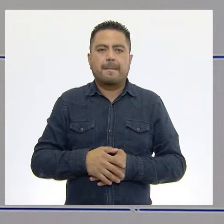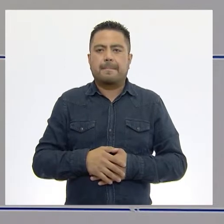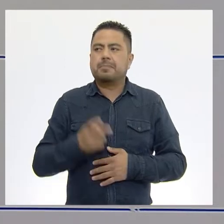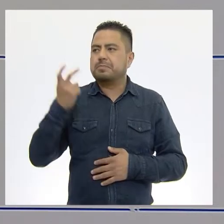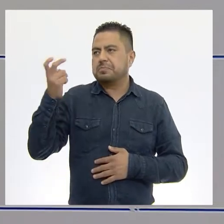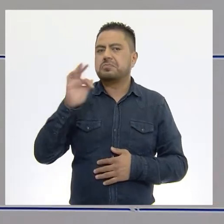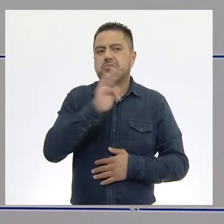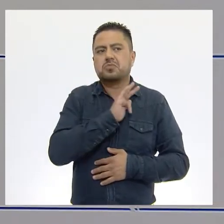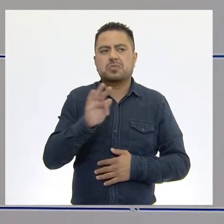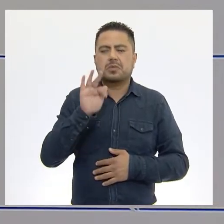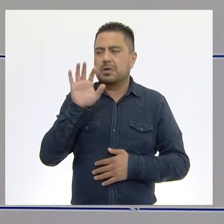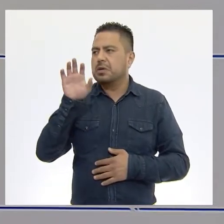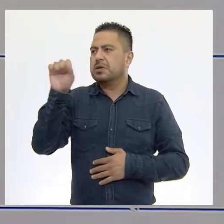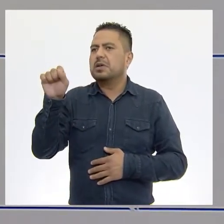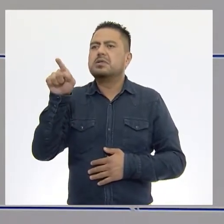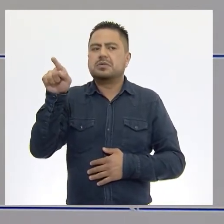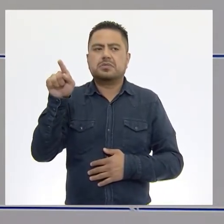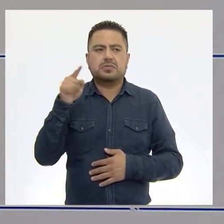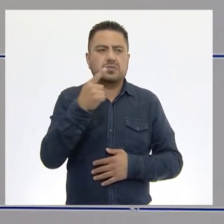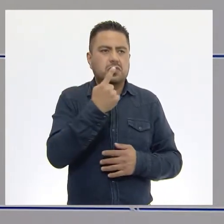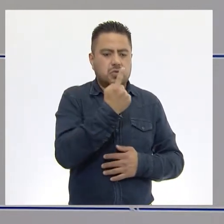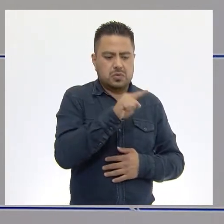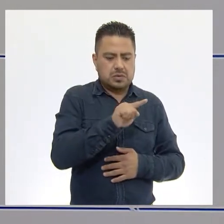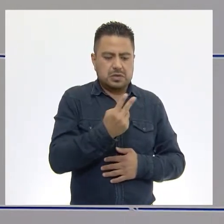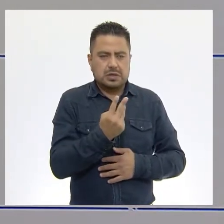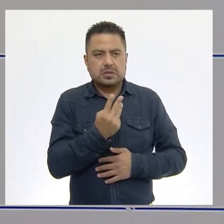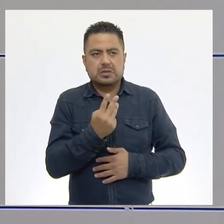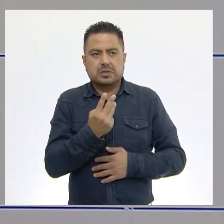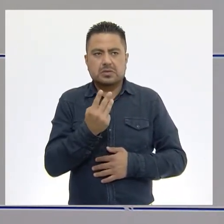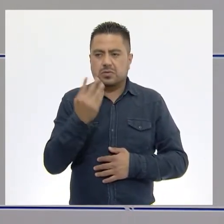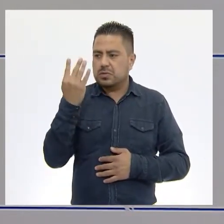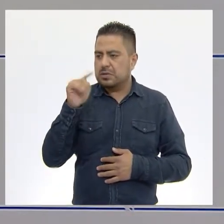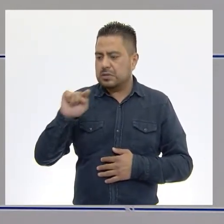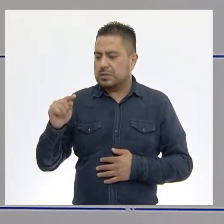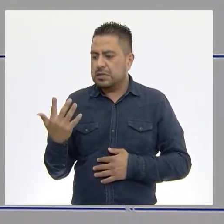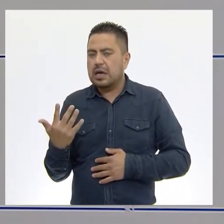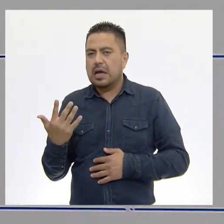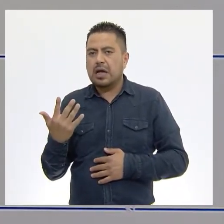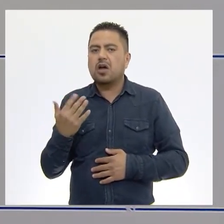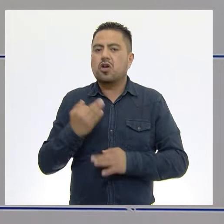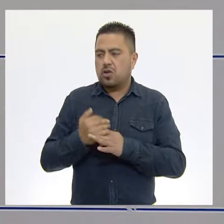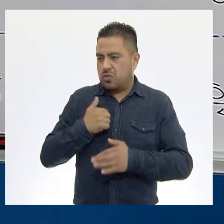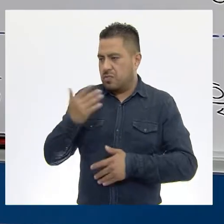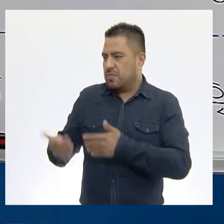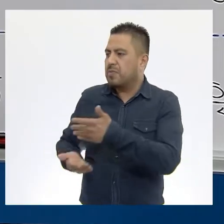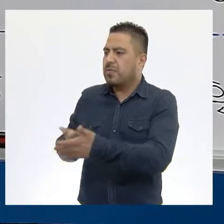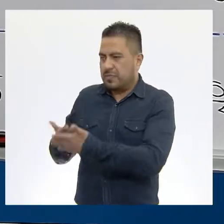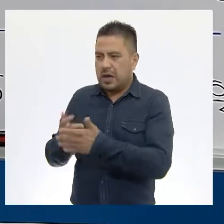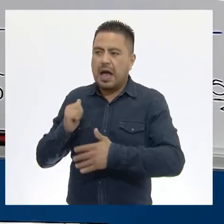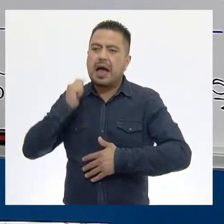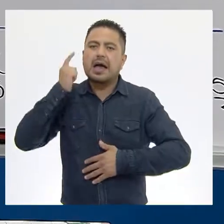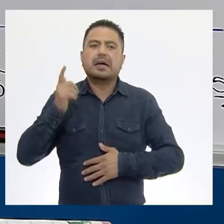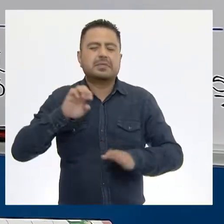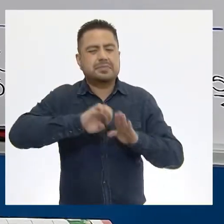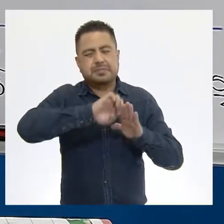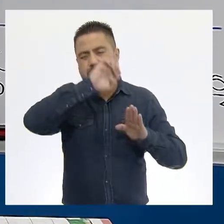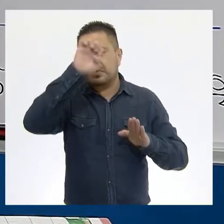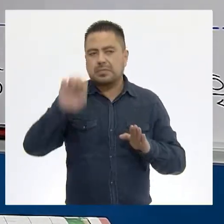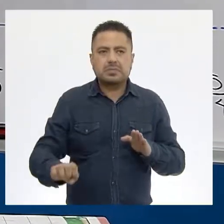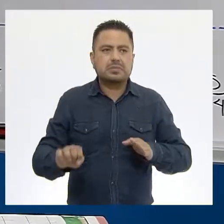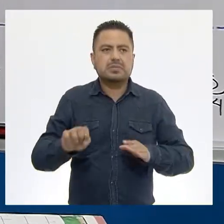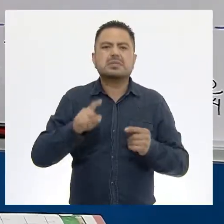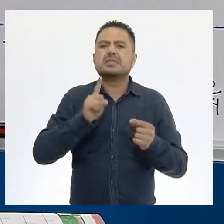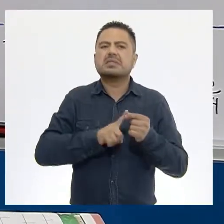Y aquí podríamos ubicar 1/3 y 4/5. María, yo te propongo algo. Ajá. A ver, por ejemplo,